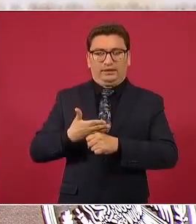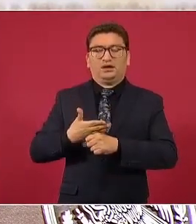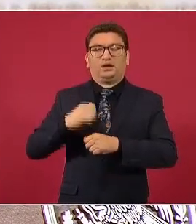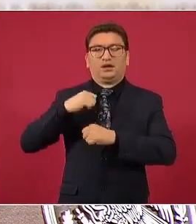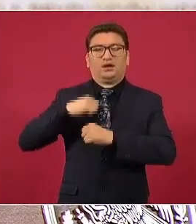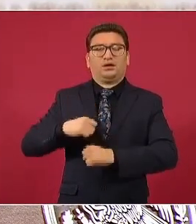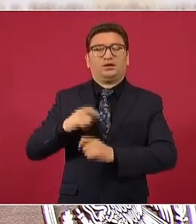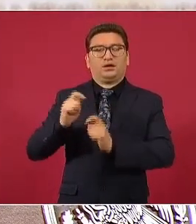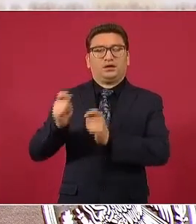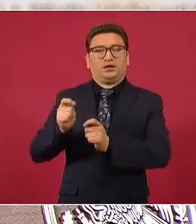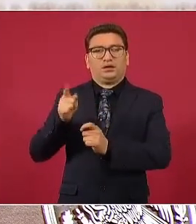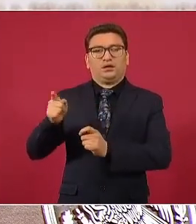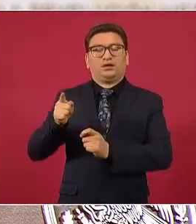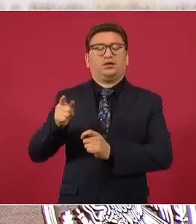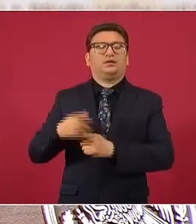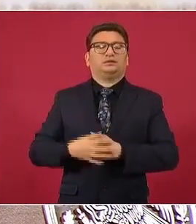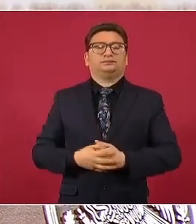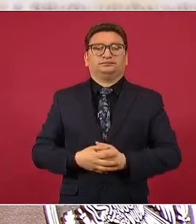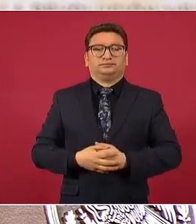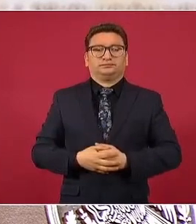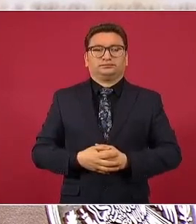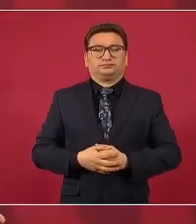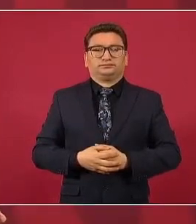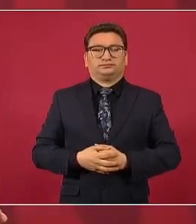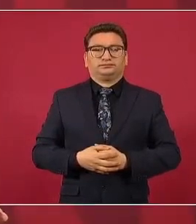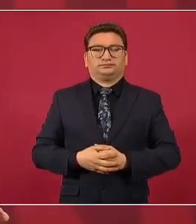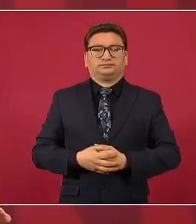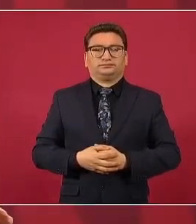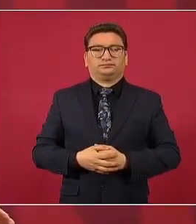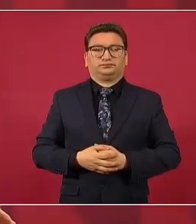responsable, encargado,